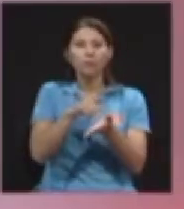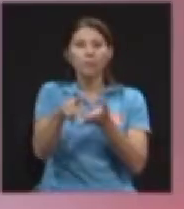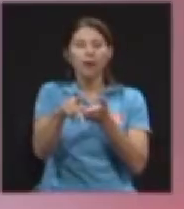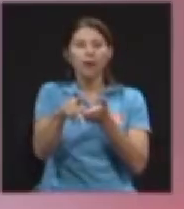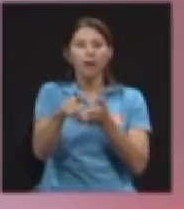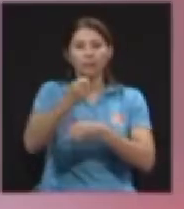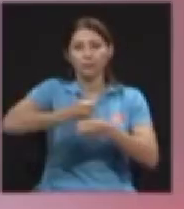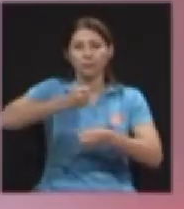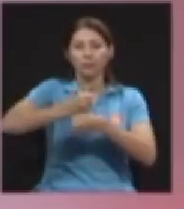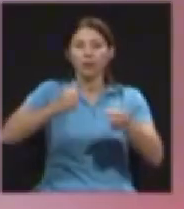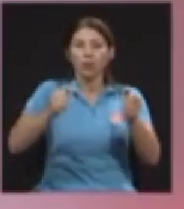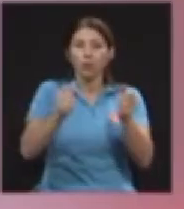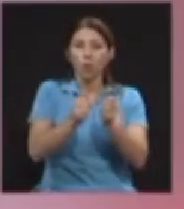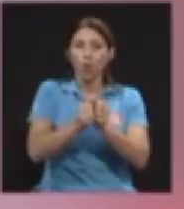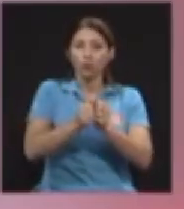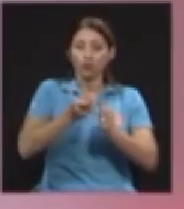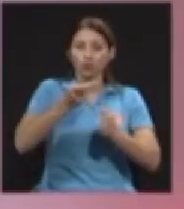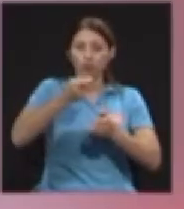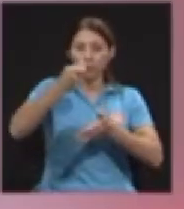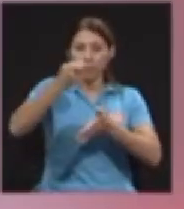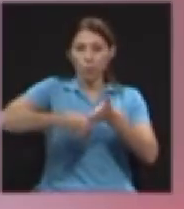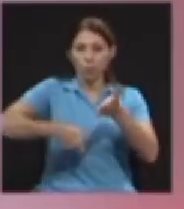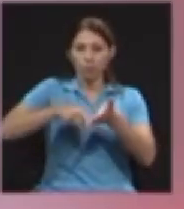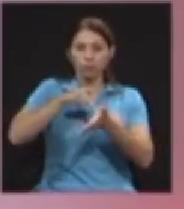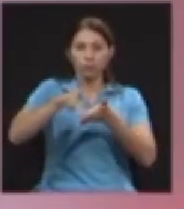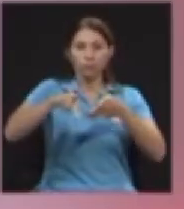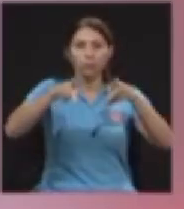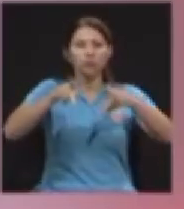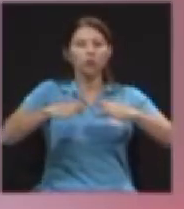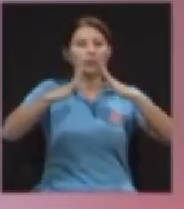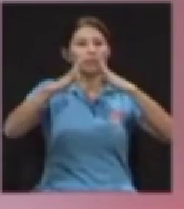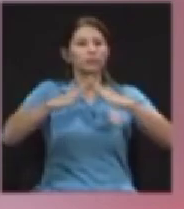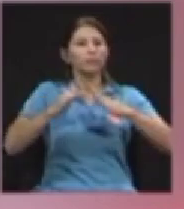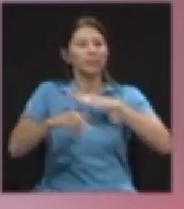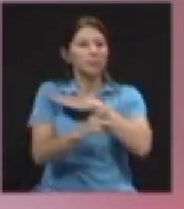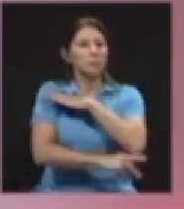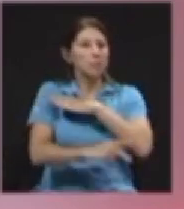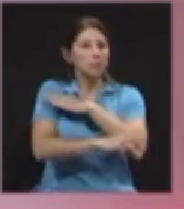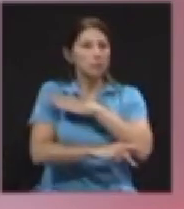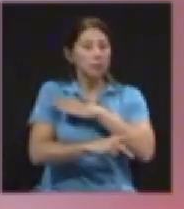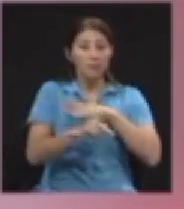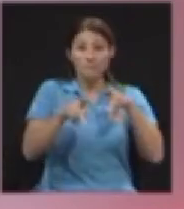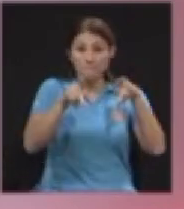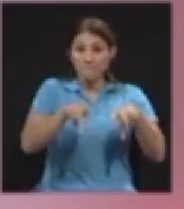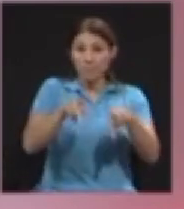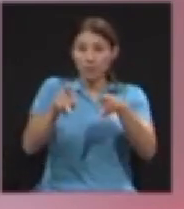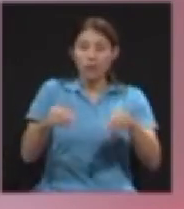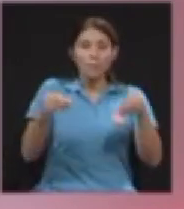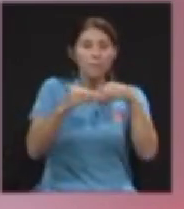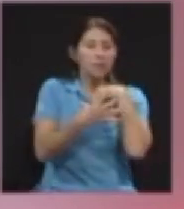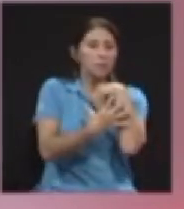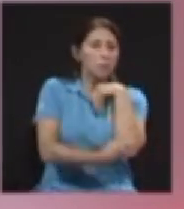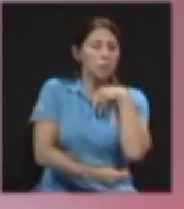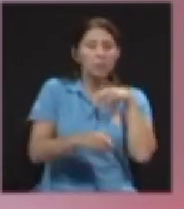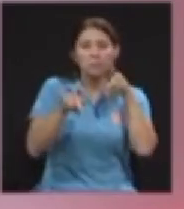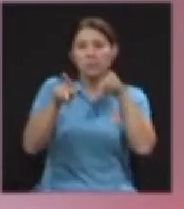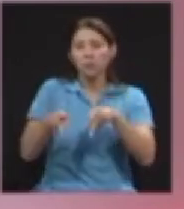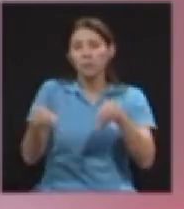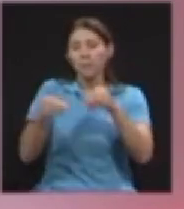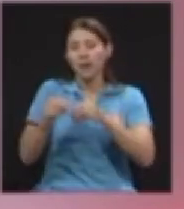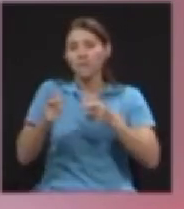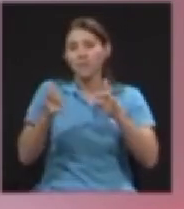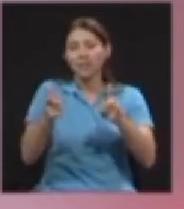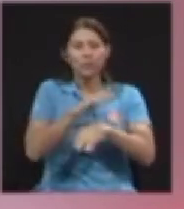impuestos que tributan los habitantes de este país, los más pobres y los más ricos y todos los intermedios.